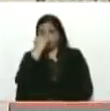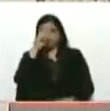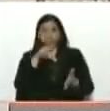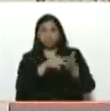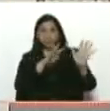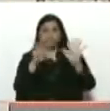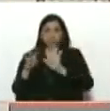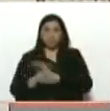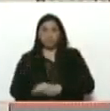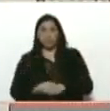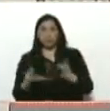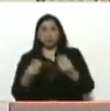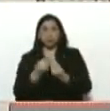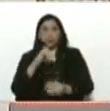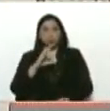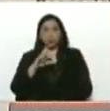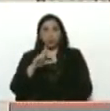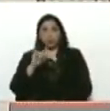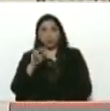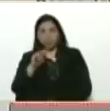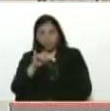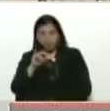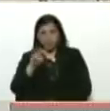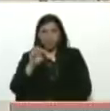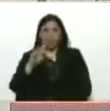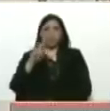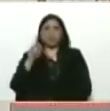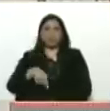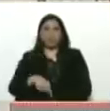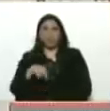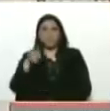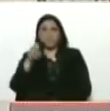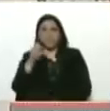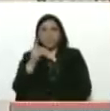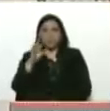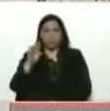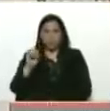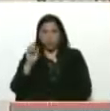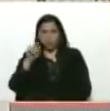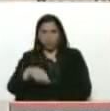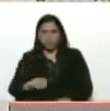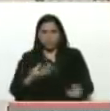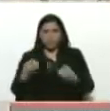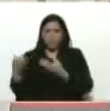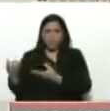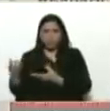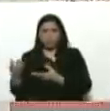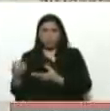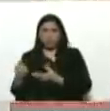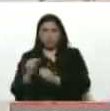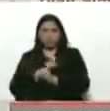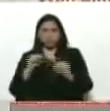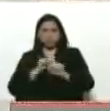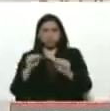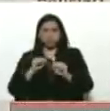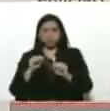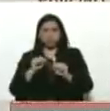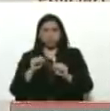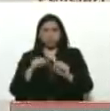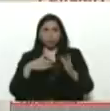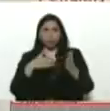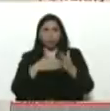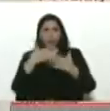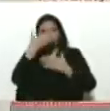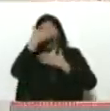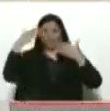con Cliver Alcalá y Pedro Santana Carballo, entrega de explosivos. Objetivos, atentar con explosivos contra el